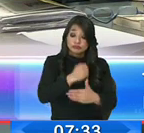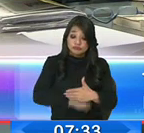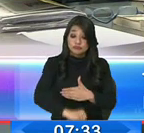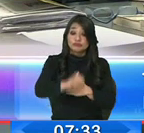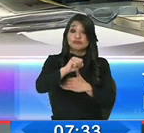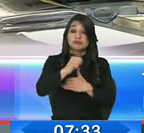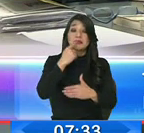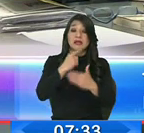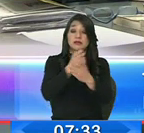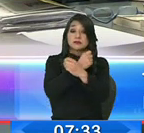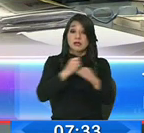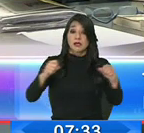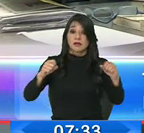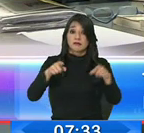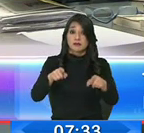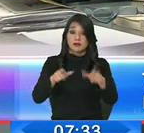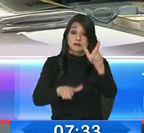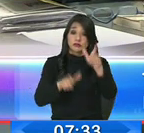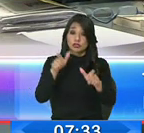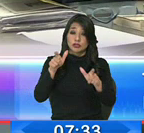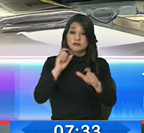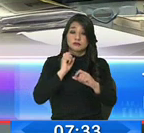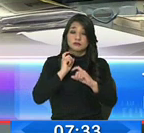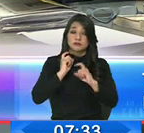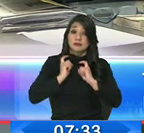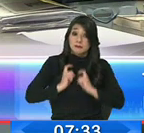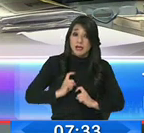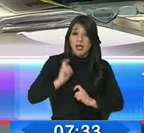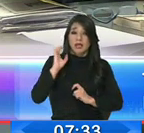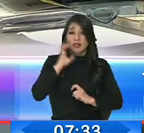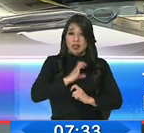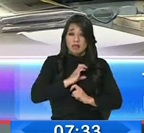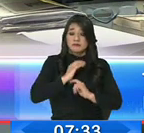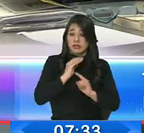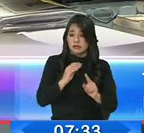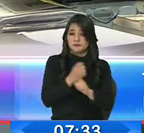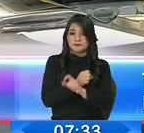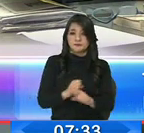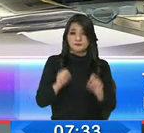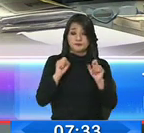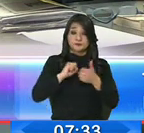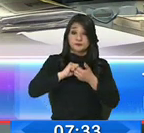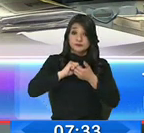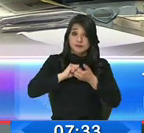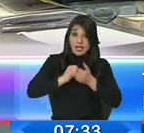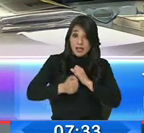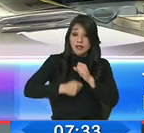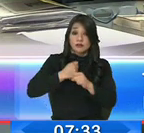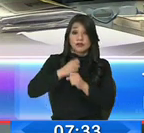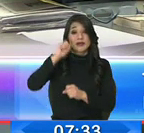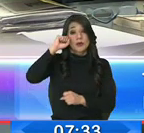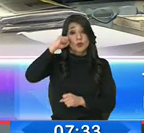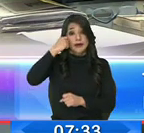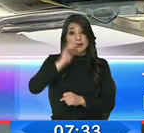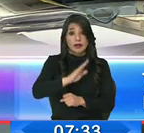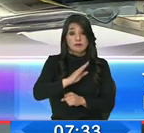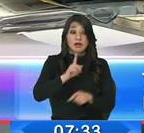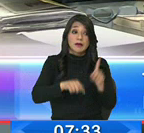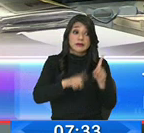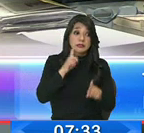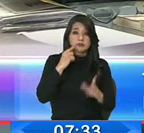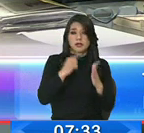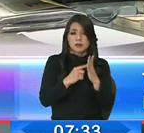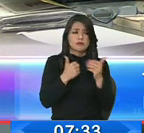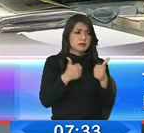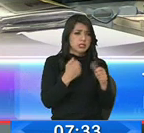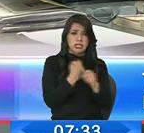para rescatarnos a los que éramos esclavos de la ley. Recordarlo cada año en las circunstancias de cada año, a veces de prosperidad,